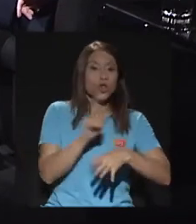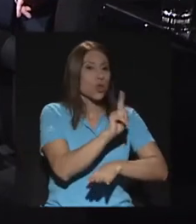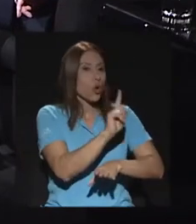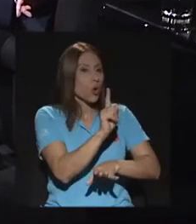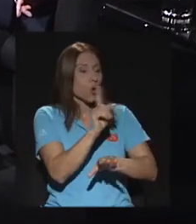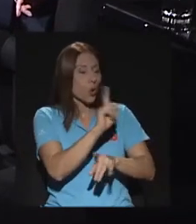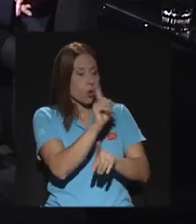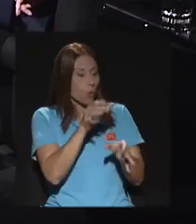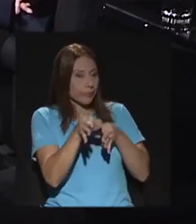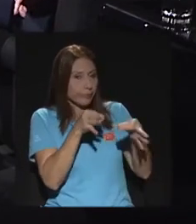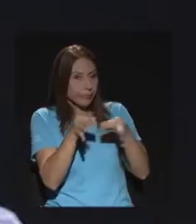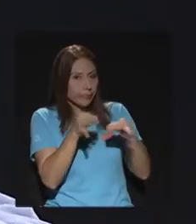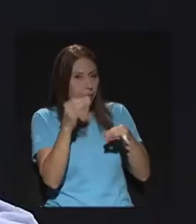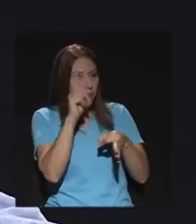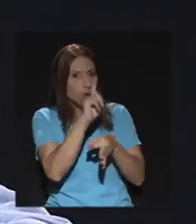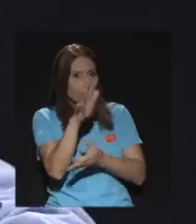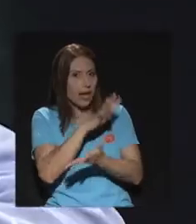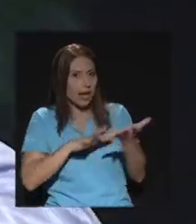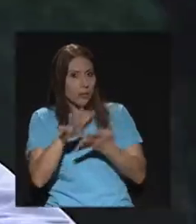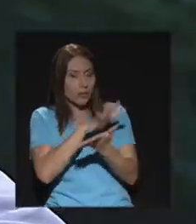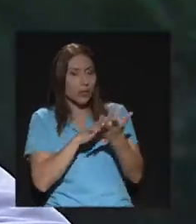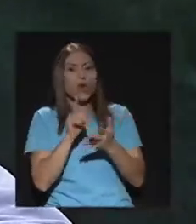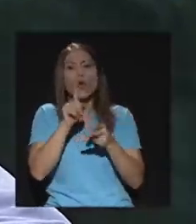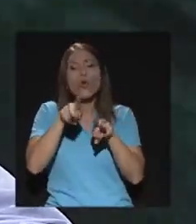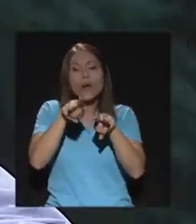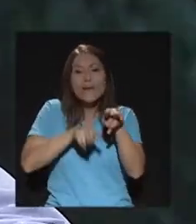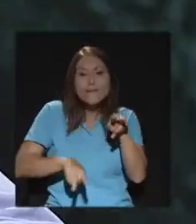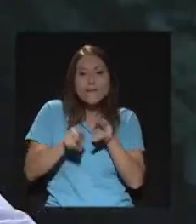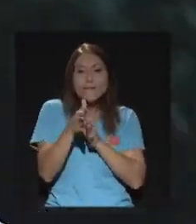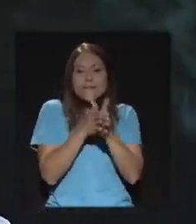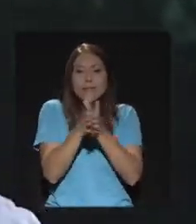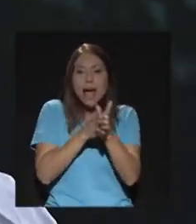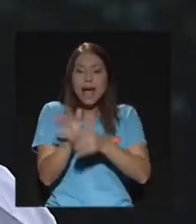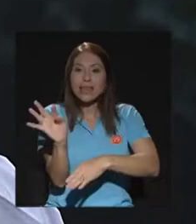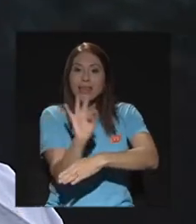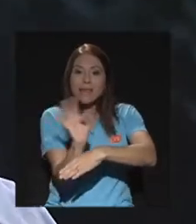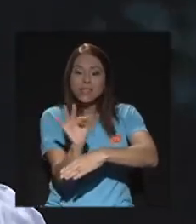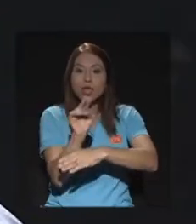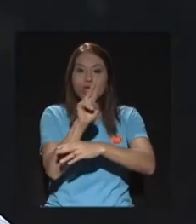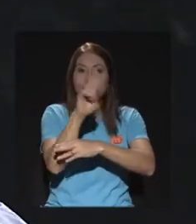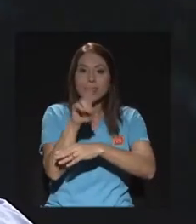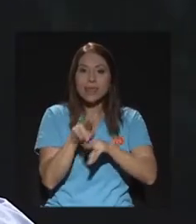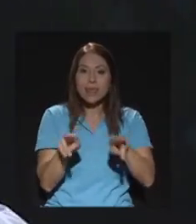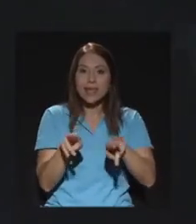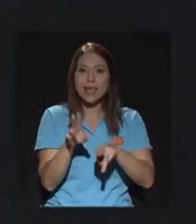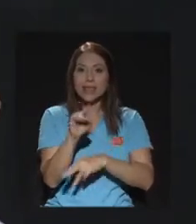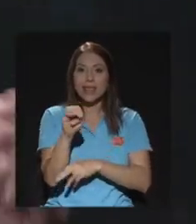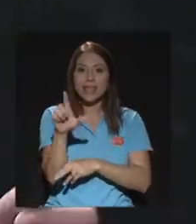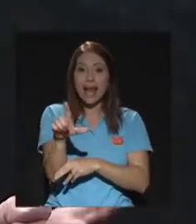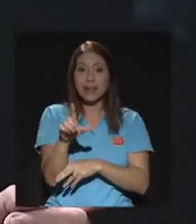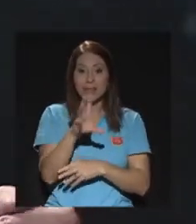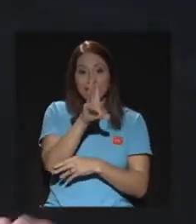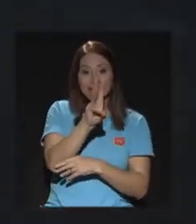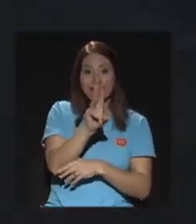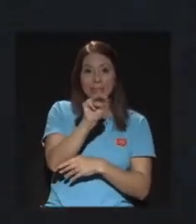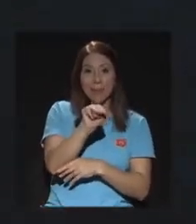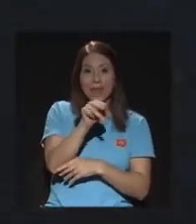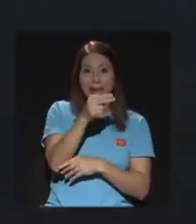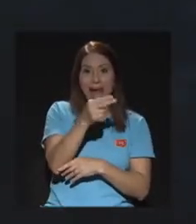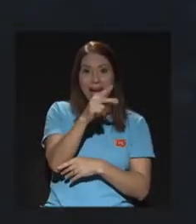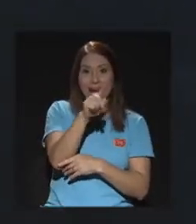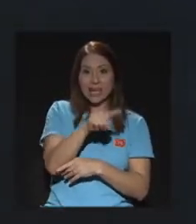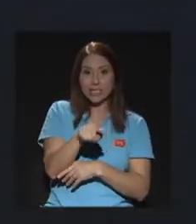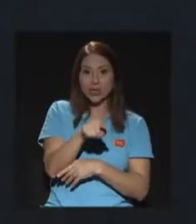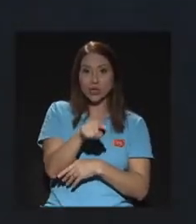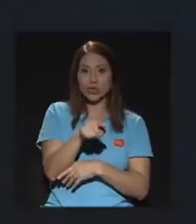haga la confusión. Una de las ventajas de la televisión digital es que en ese 6 megahercios transmita usted